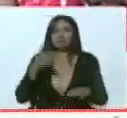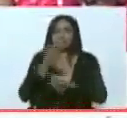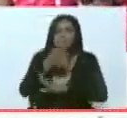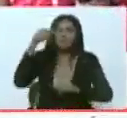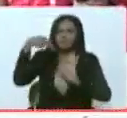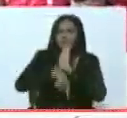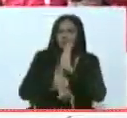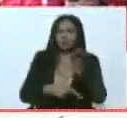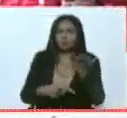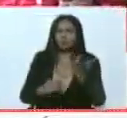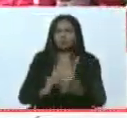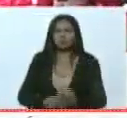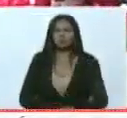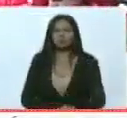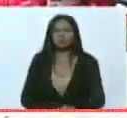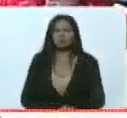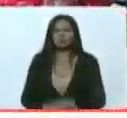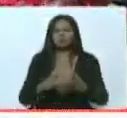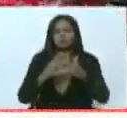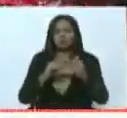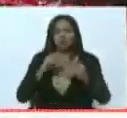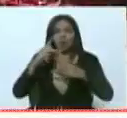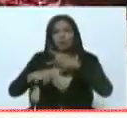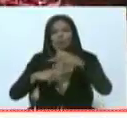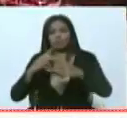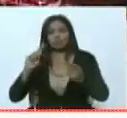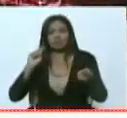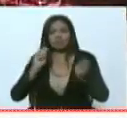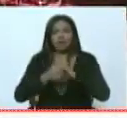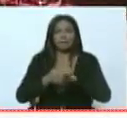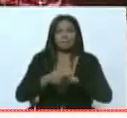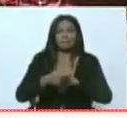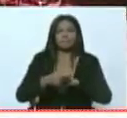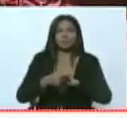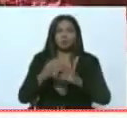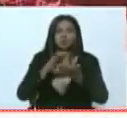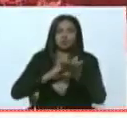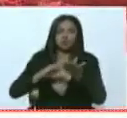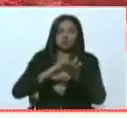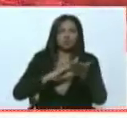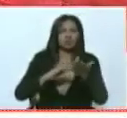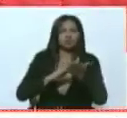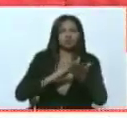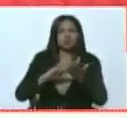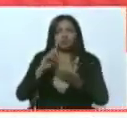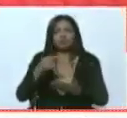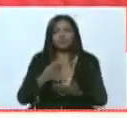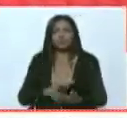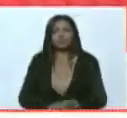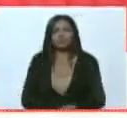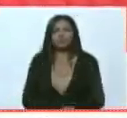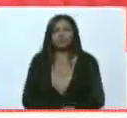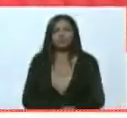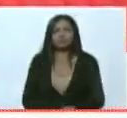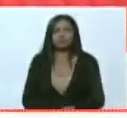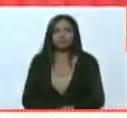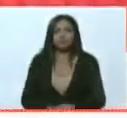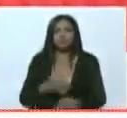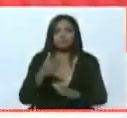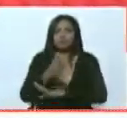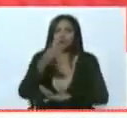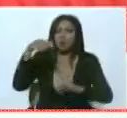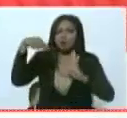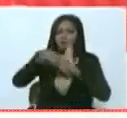fondo en los procesos de cambio, renovación y rectificación. Vamos a